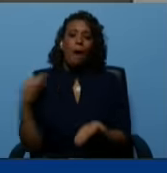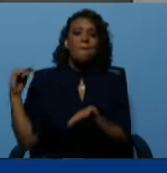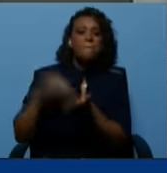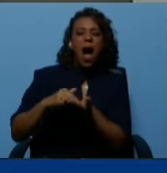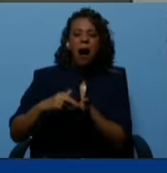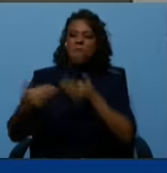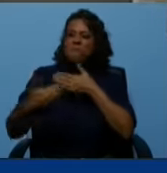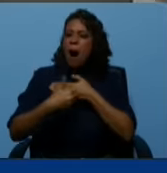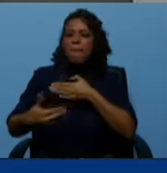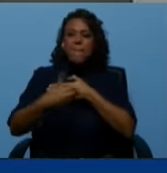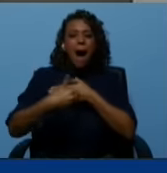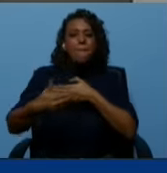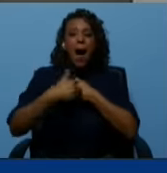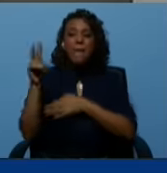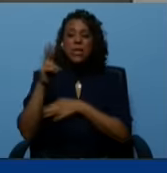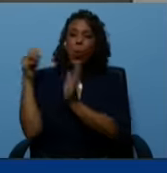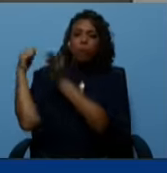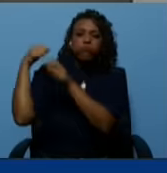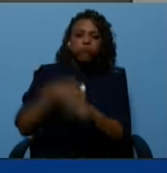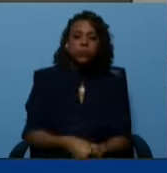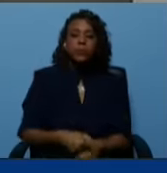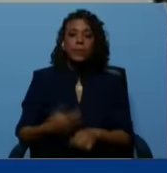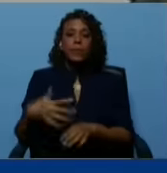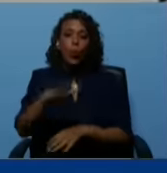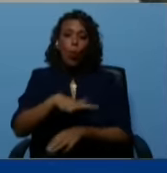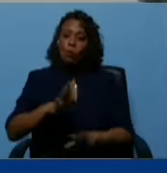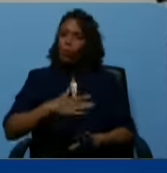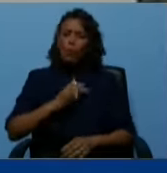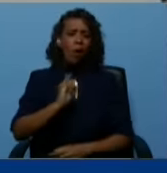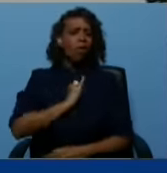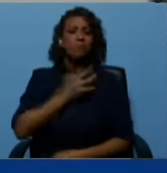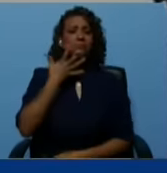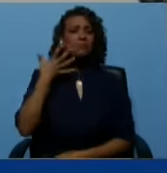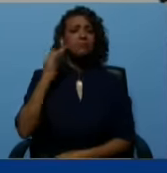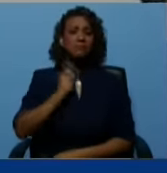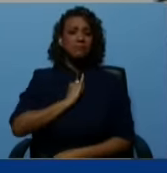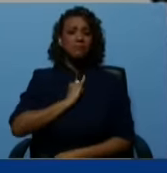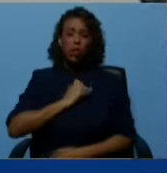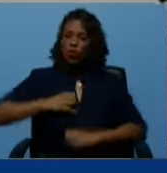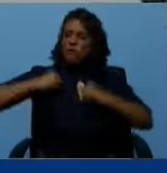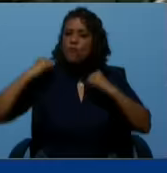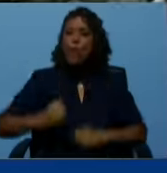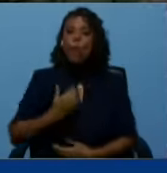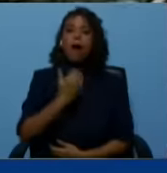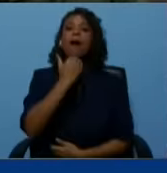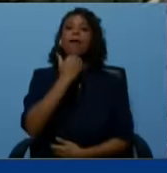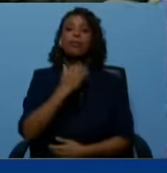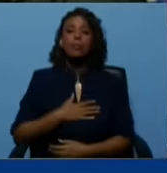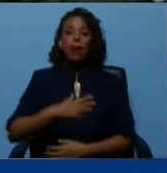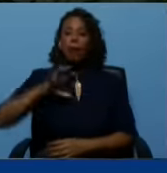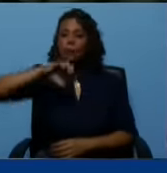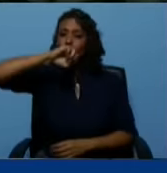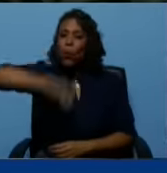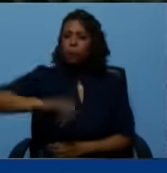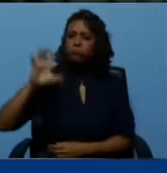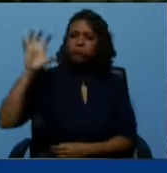jamás con Venezuela, con nuestra dignidad, con nuestro coraje, con nuestro patriotismo y con el amor